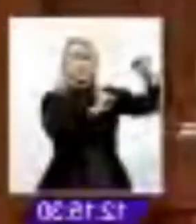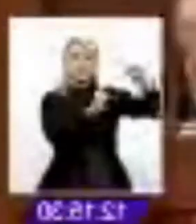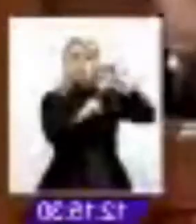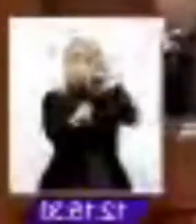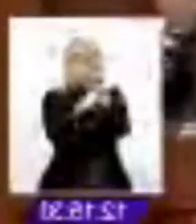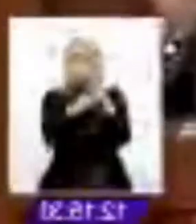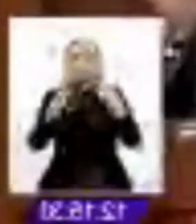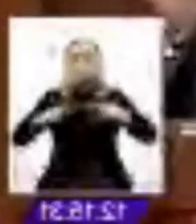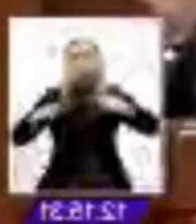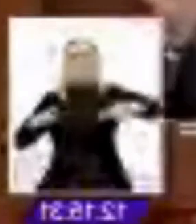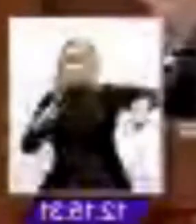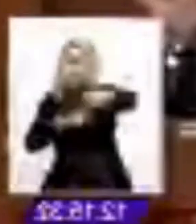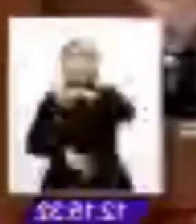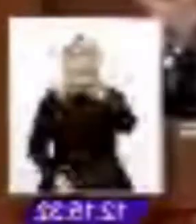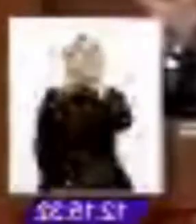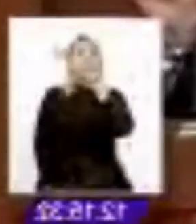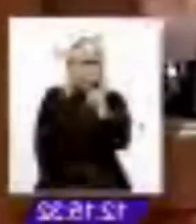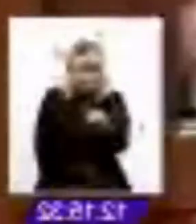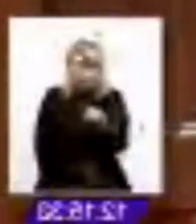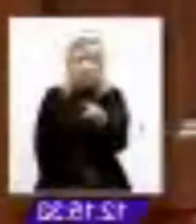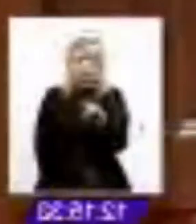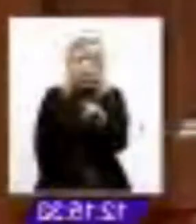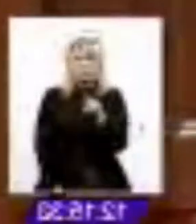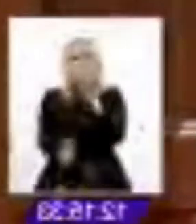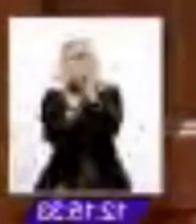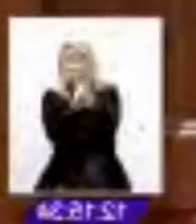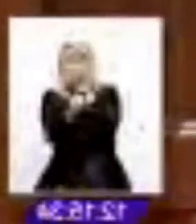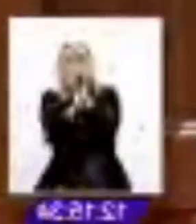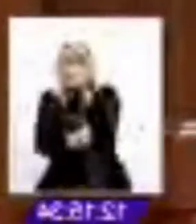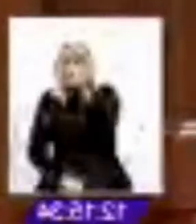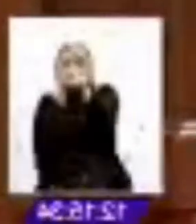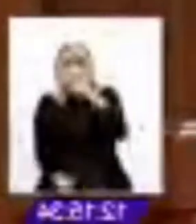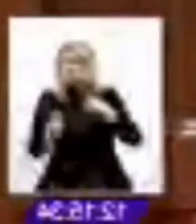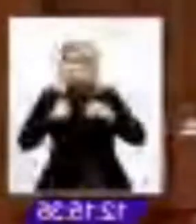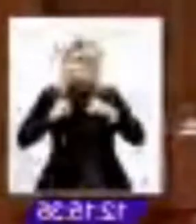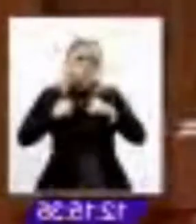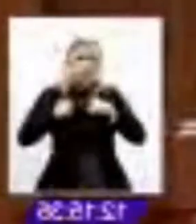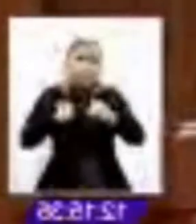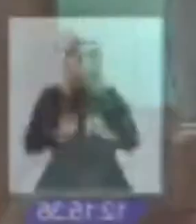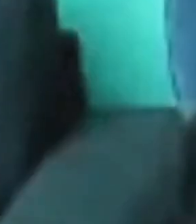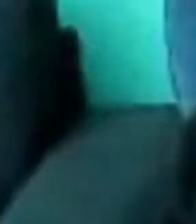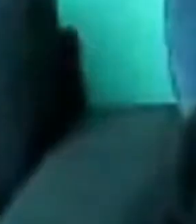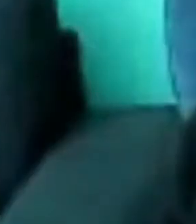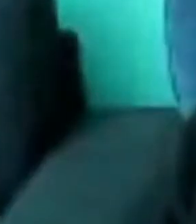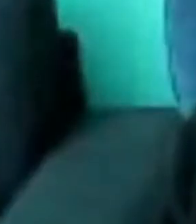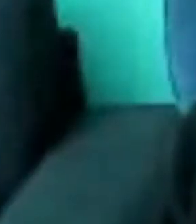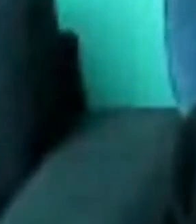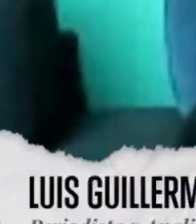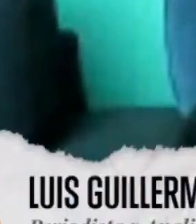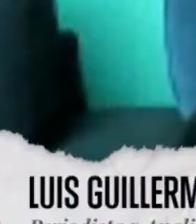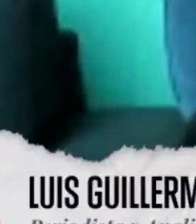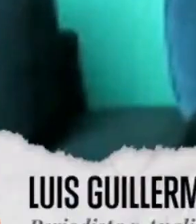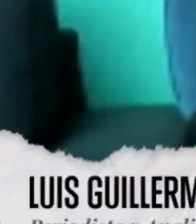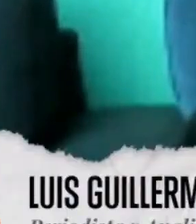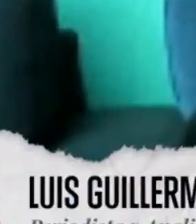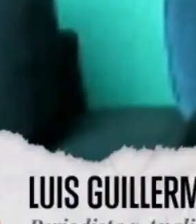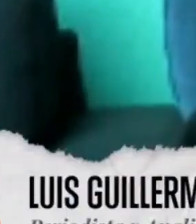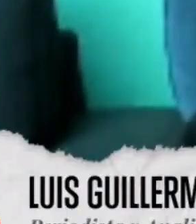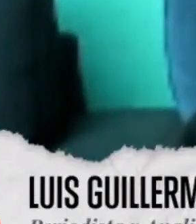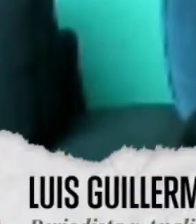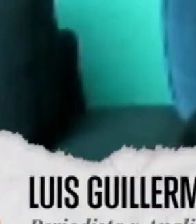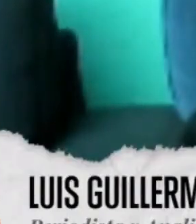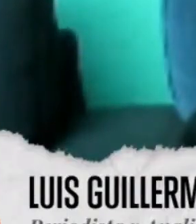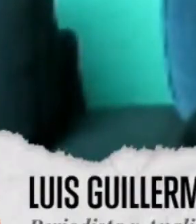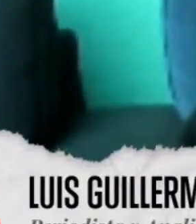supremacía constitucionaloide, lo único que está provocando es el desgaste definitivo